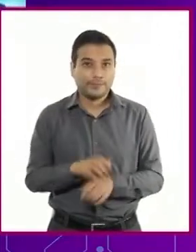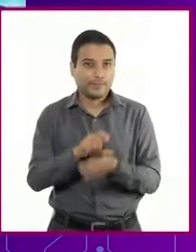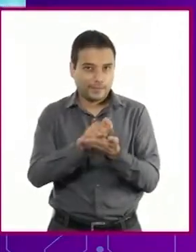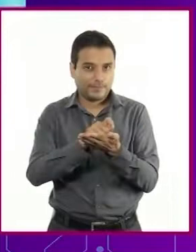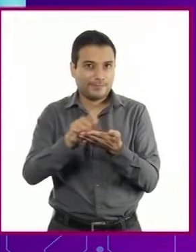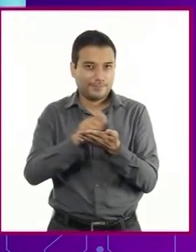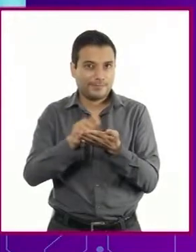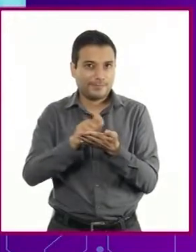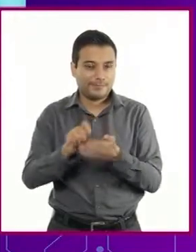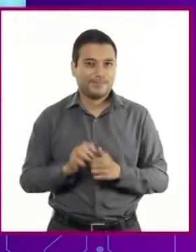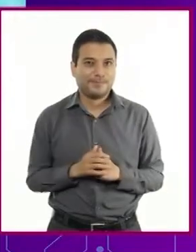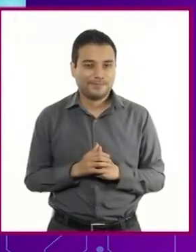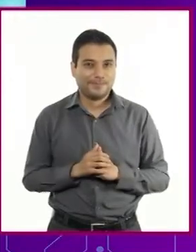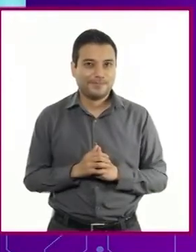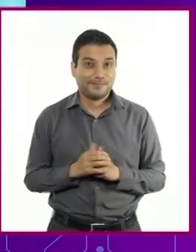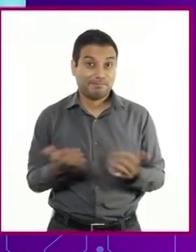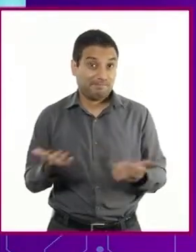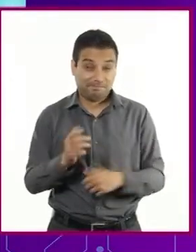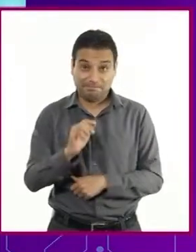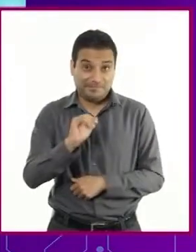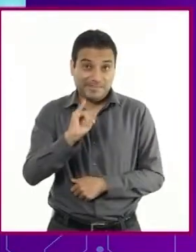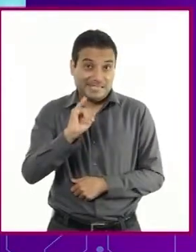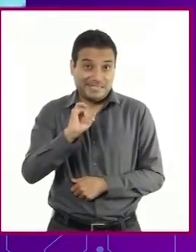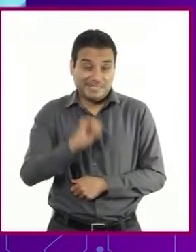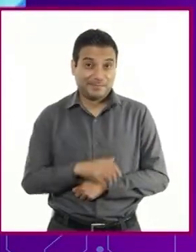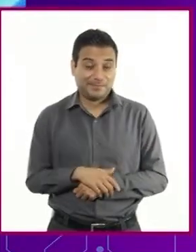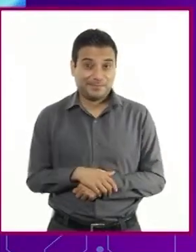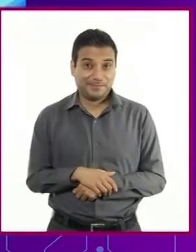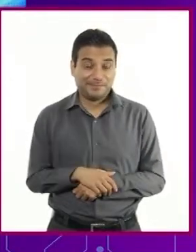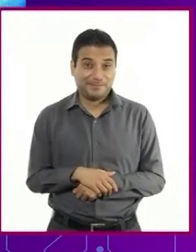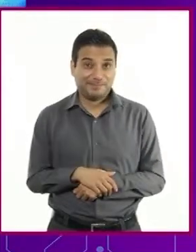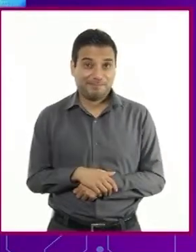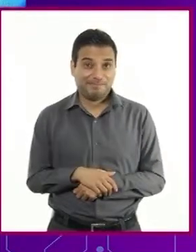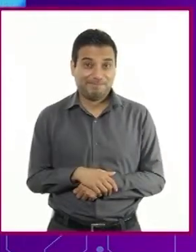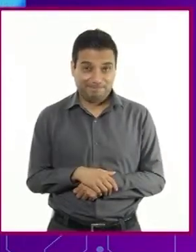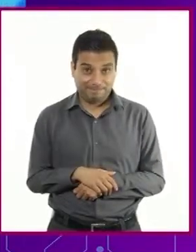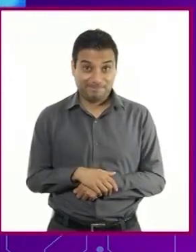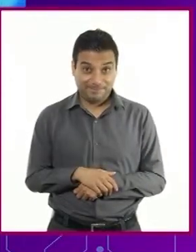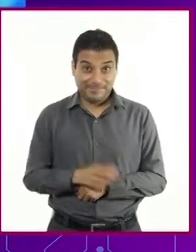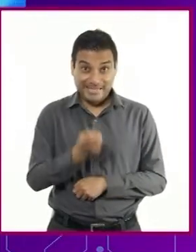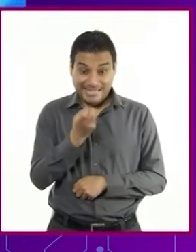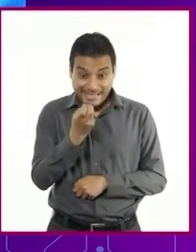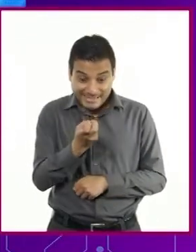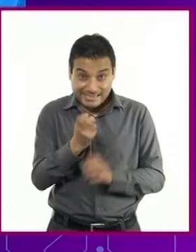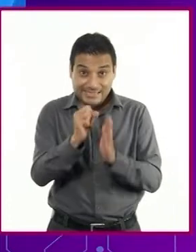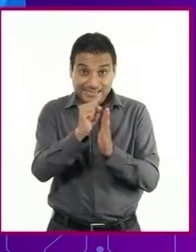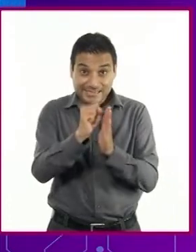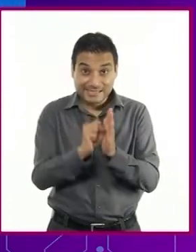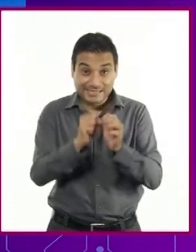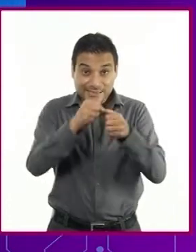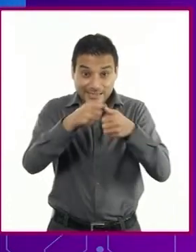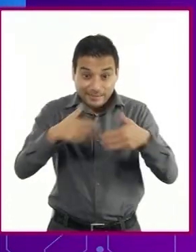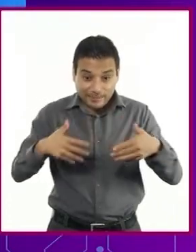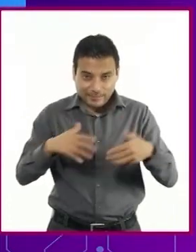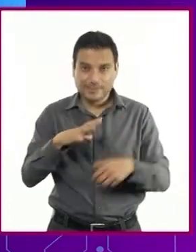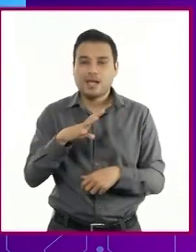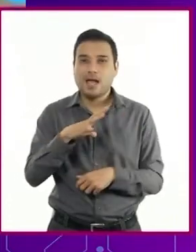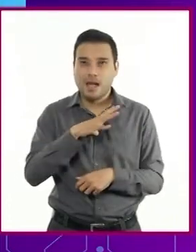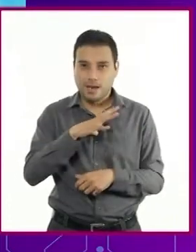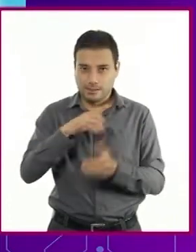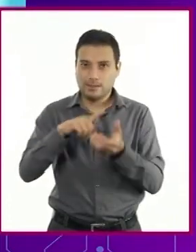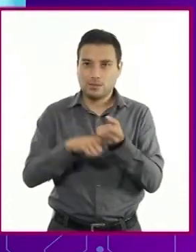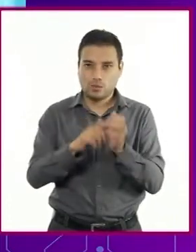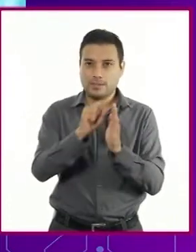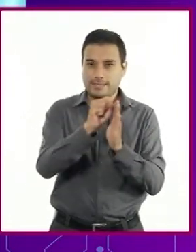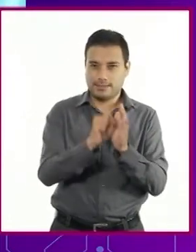sesión. Y sí, así como lo escucharon, este sistema está compuesto por el sistema